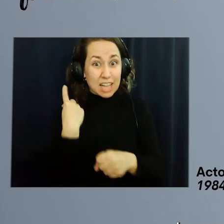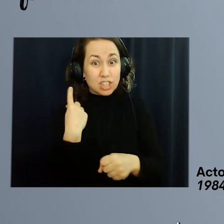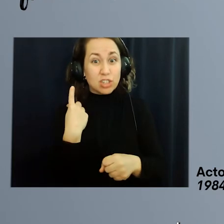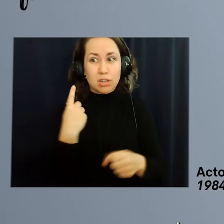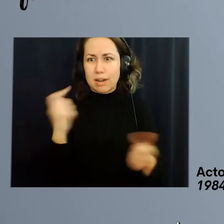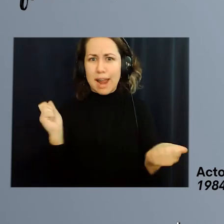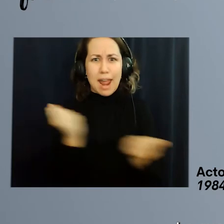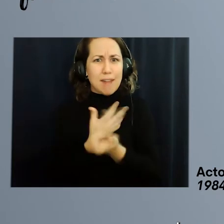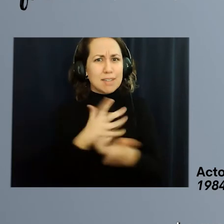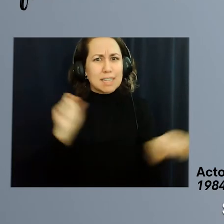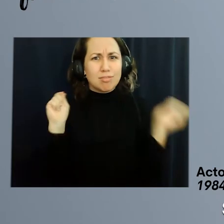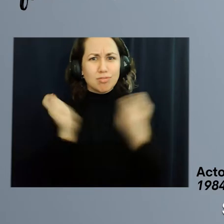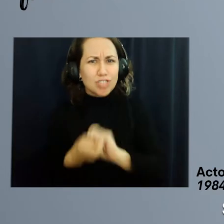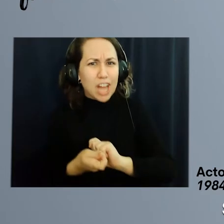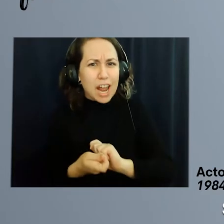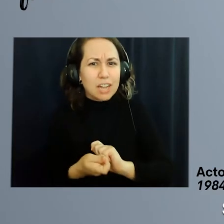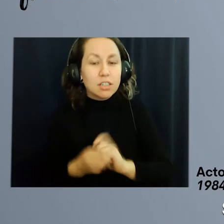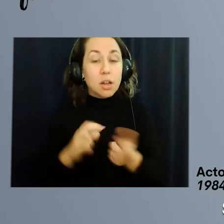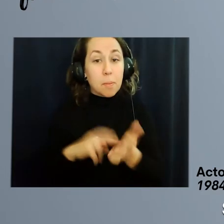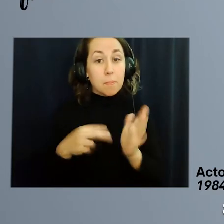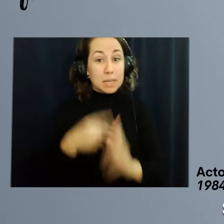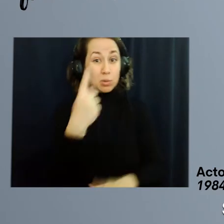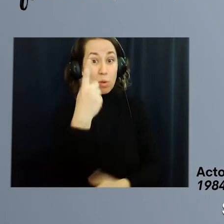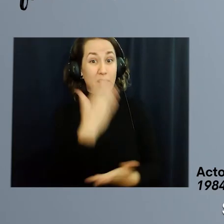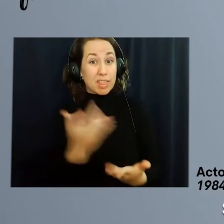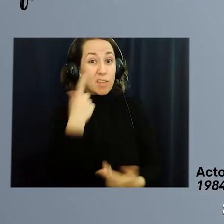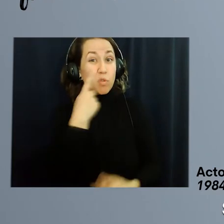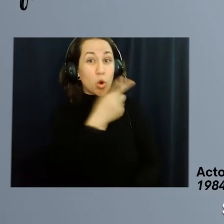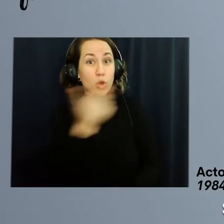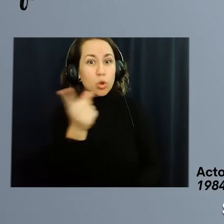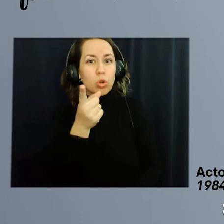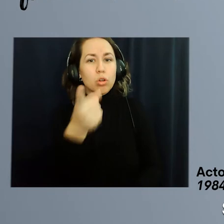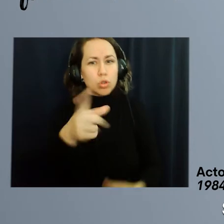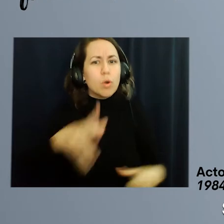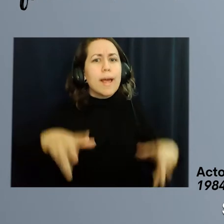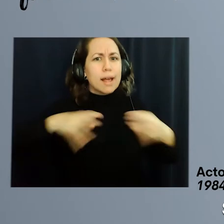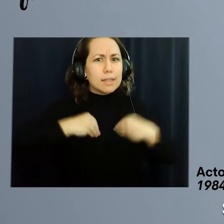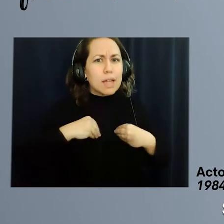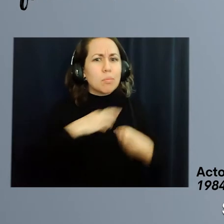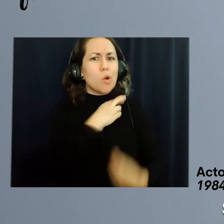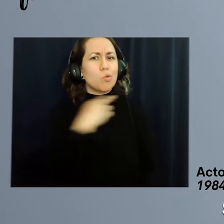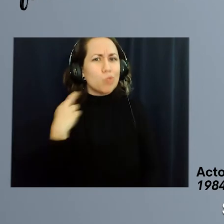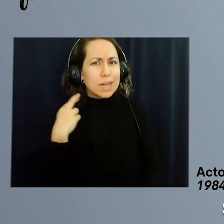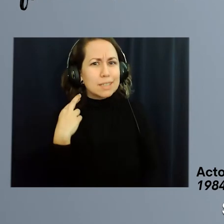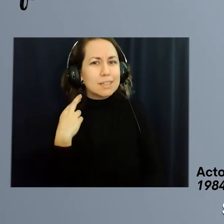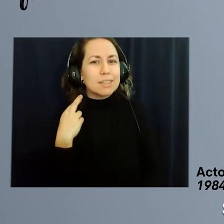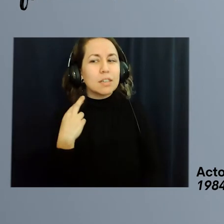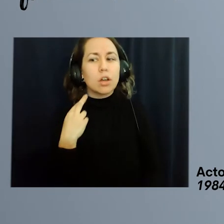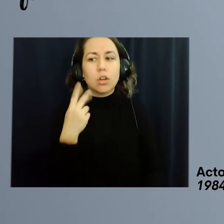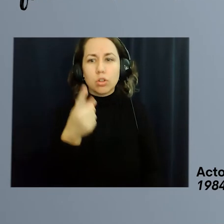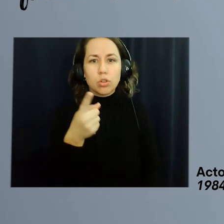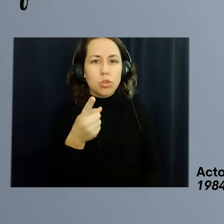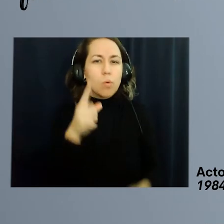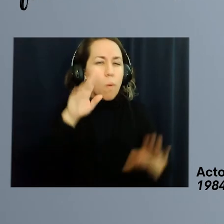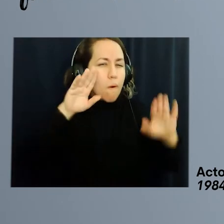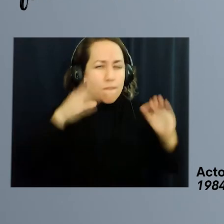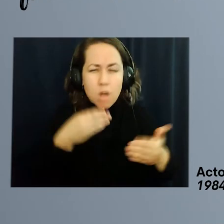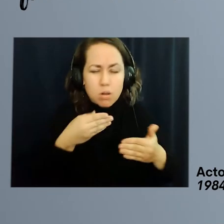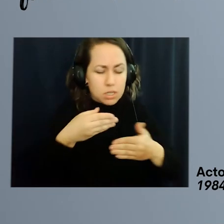láser, determinación, tenacidad y resiliencia para lograr las cosas que lograron al graduarse este